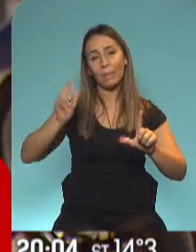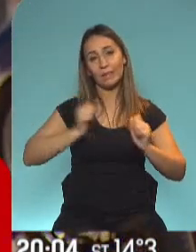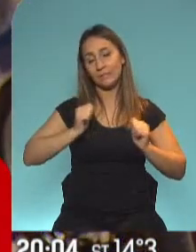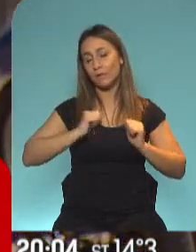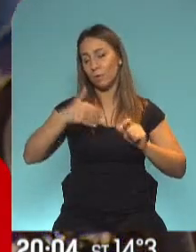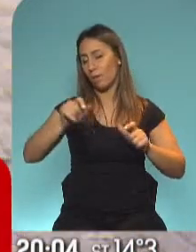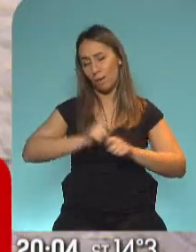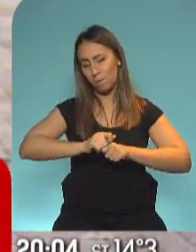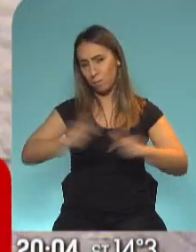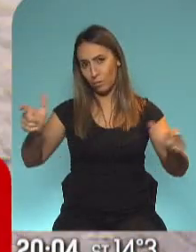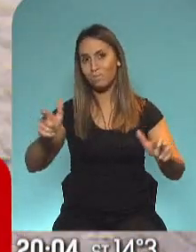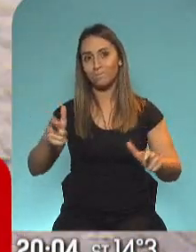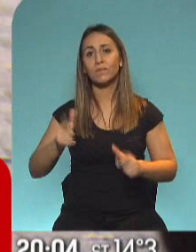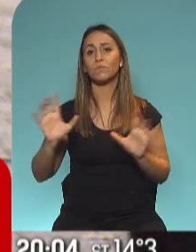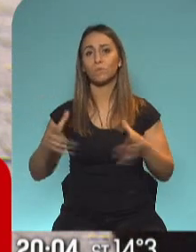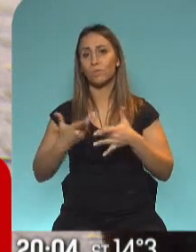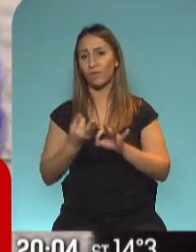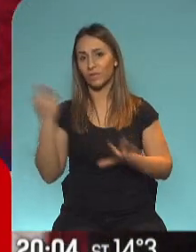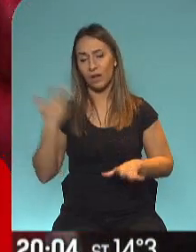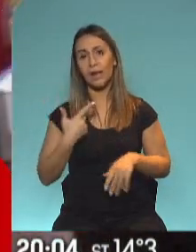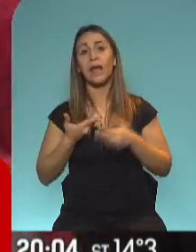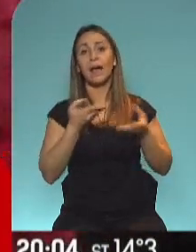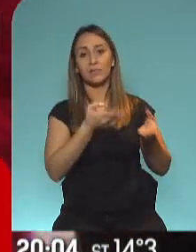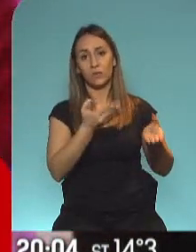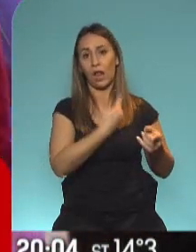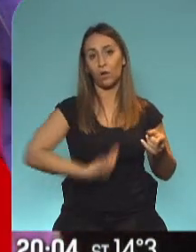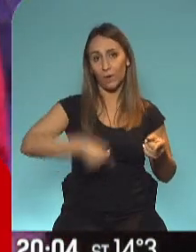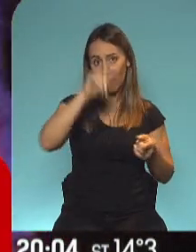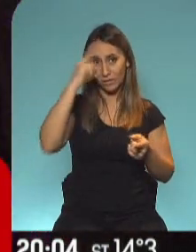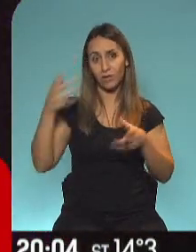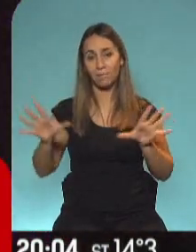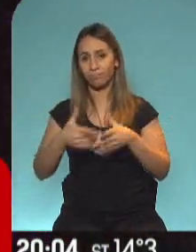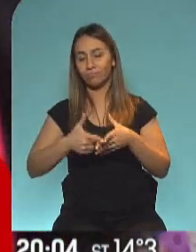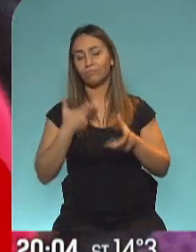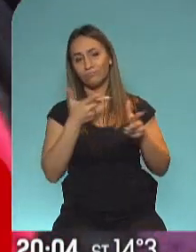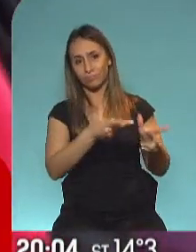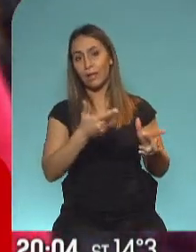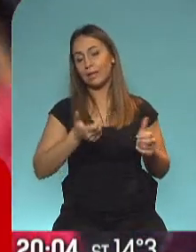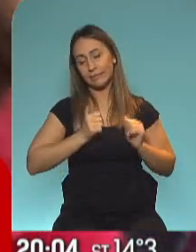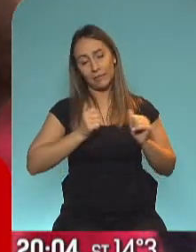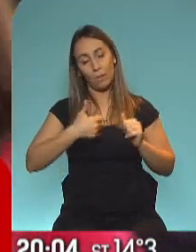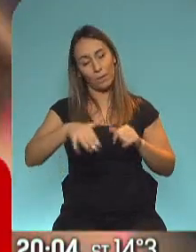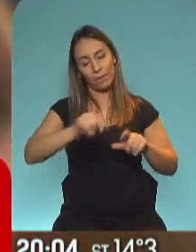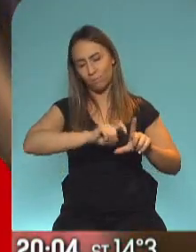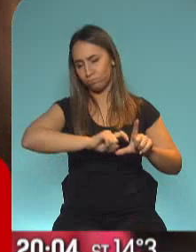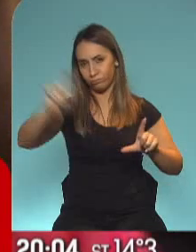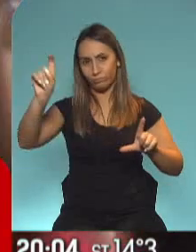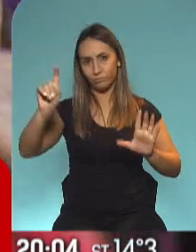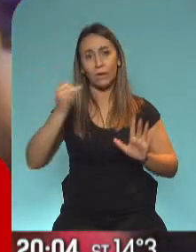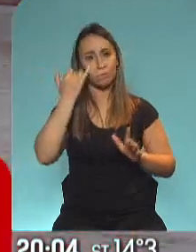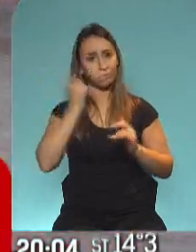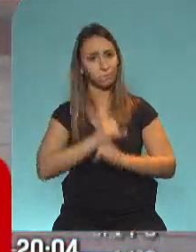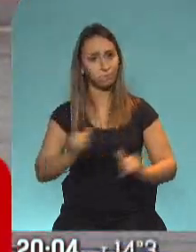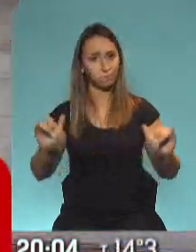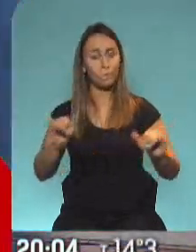los especialistas que asesoran al gobierno nacional. Por estos días comenzará a subir esa curva y ya lo anunciaron